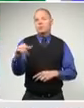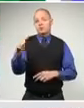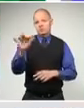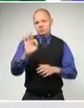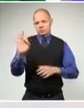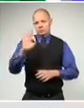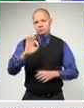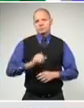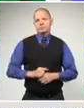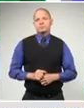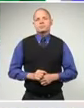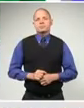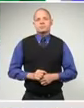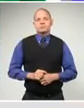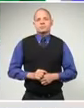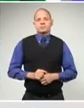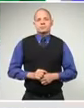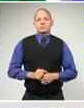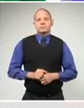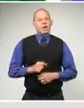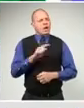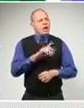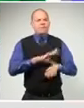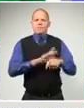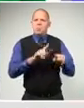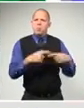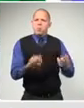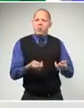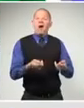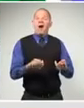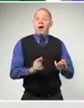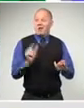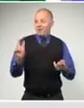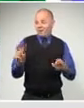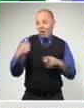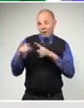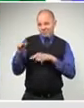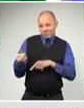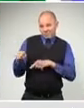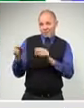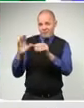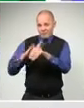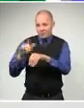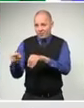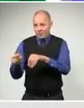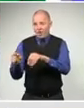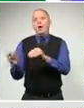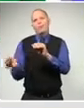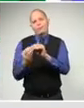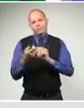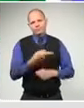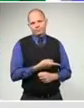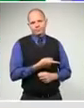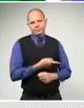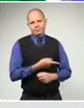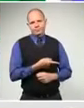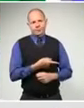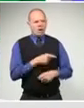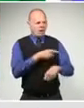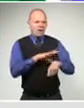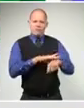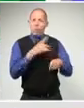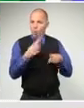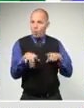Habana. También contacto de un caso que ya había sido confirmado previamente, que padecía